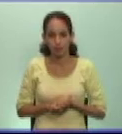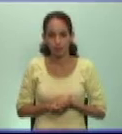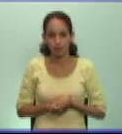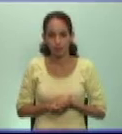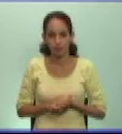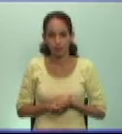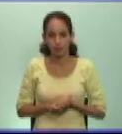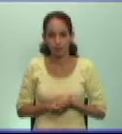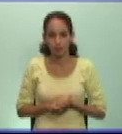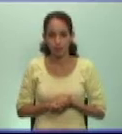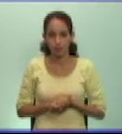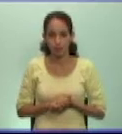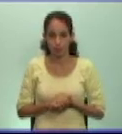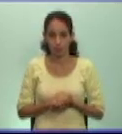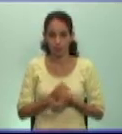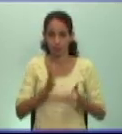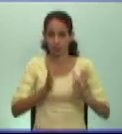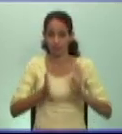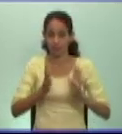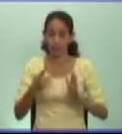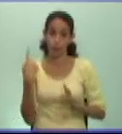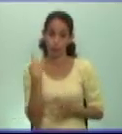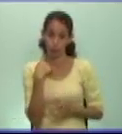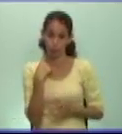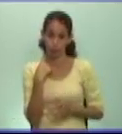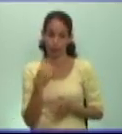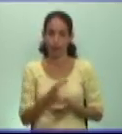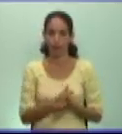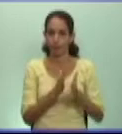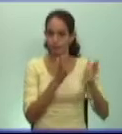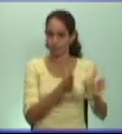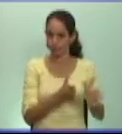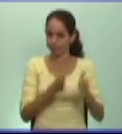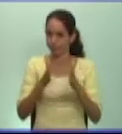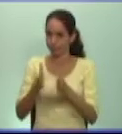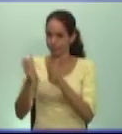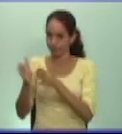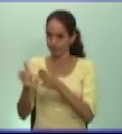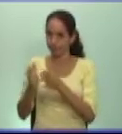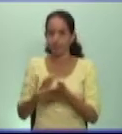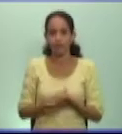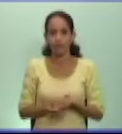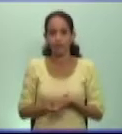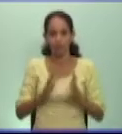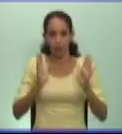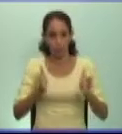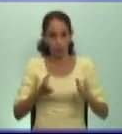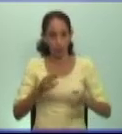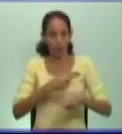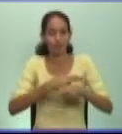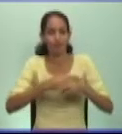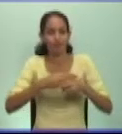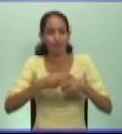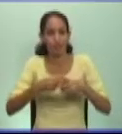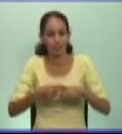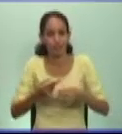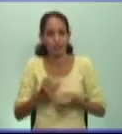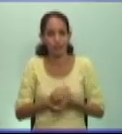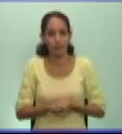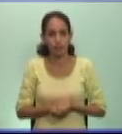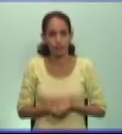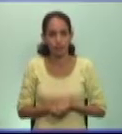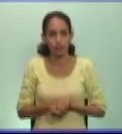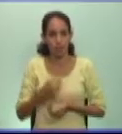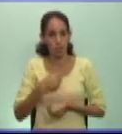Voy a dividirlo por años, recuerden que así mismo lo trabajamos, por periodos históricos que nos determinan hechos. Y en cada uno de ellos incluso yo les